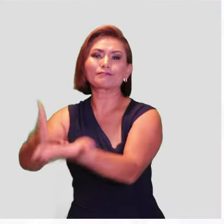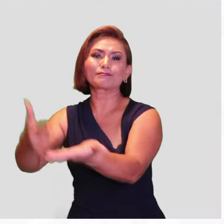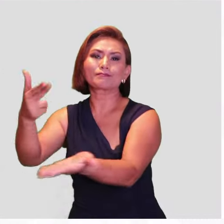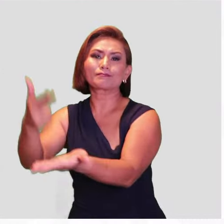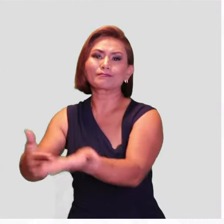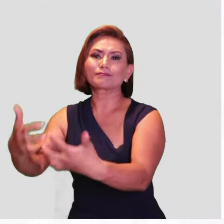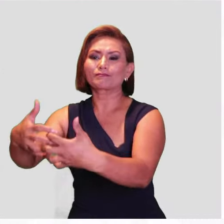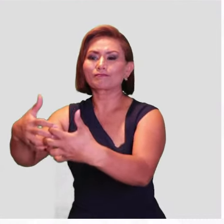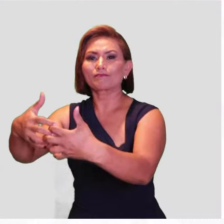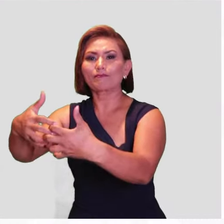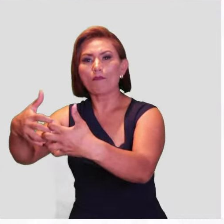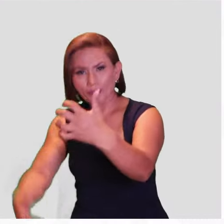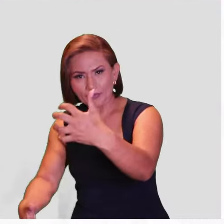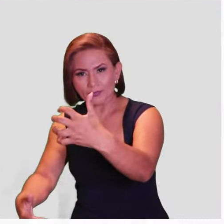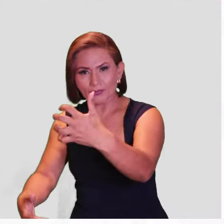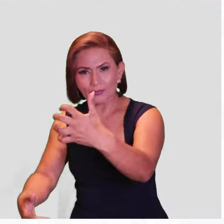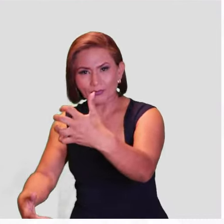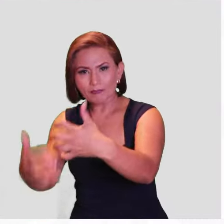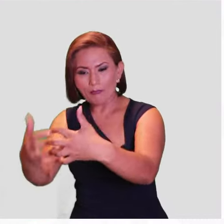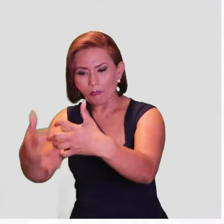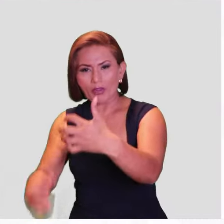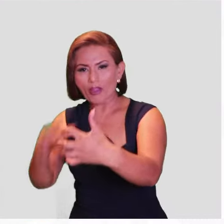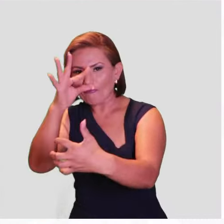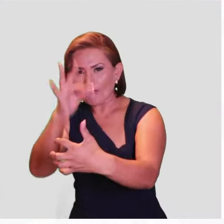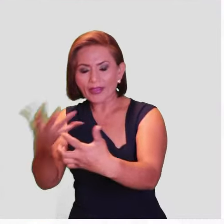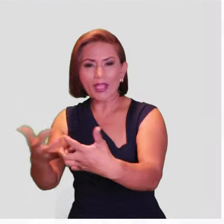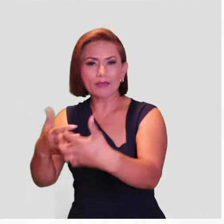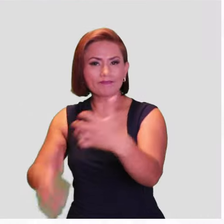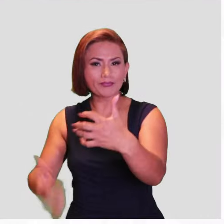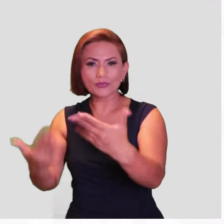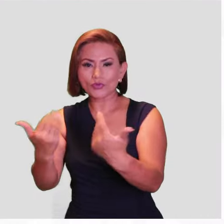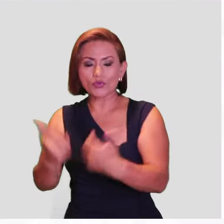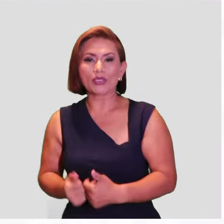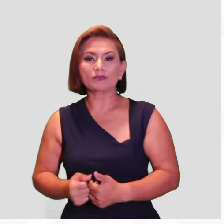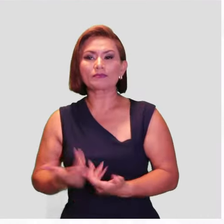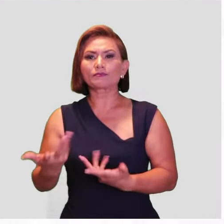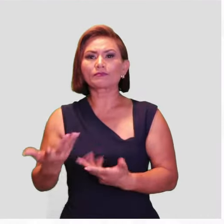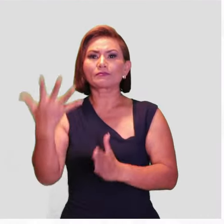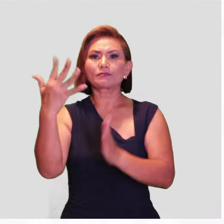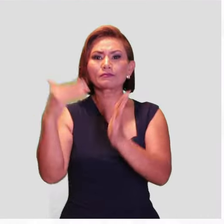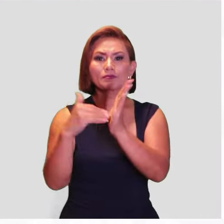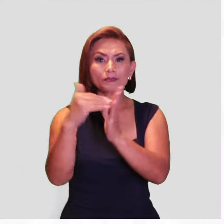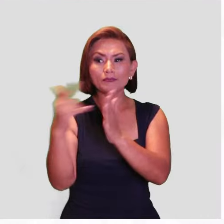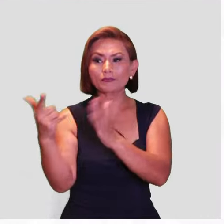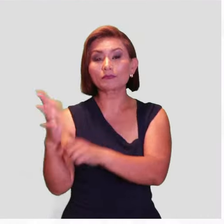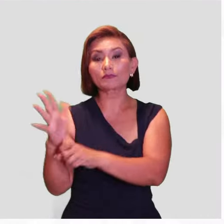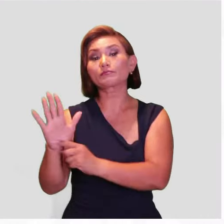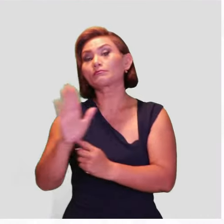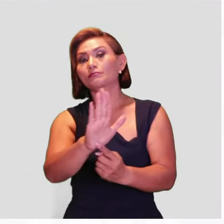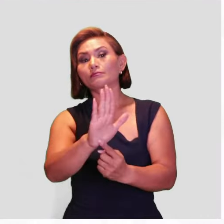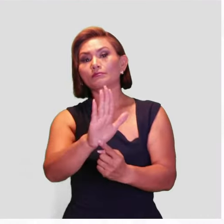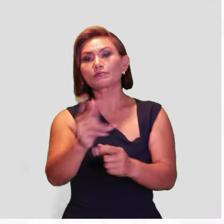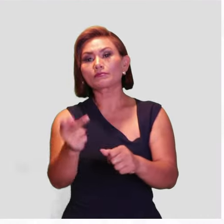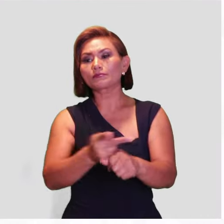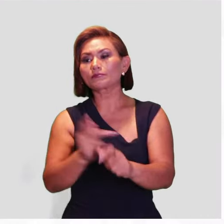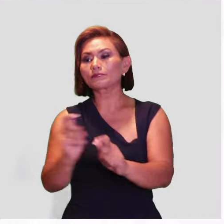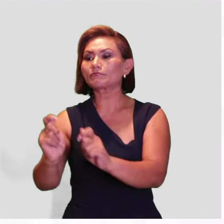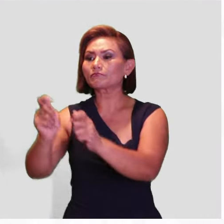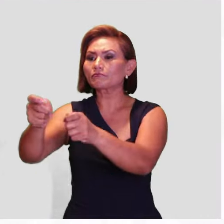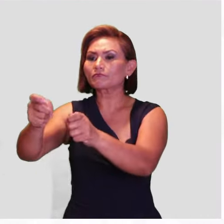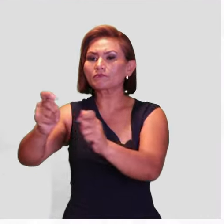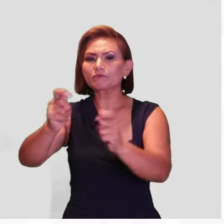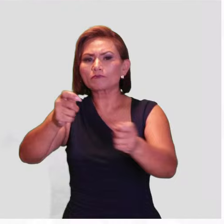que tienen ellos en la página de transparencia, por más de 5 millones de pesos, son asignadas no sé a